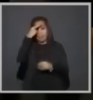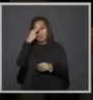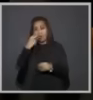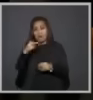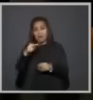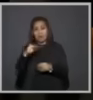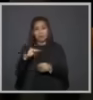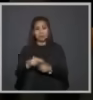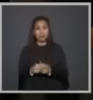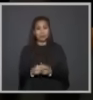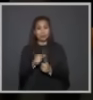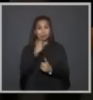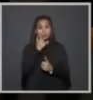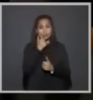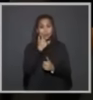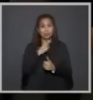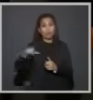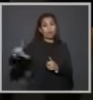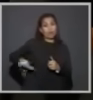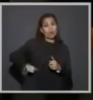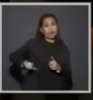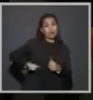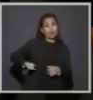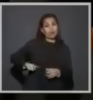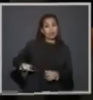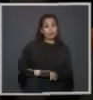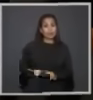este movimiento, que el gobierno